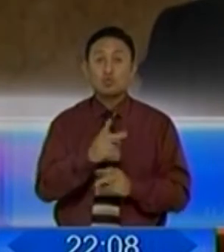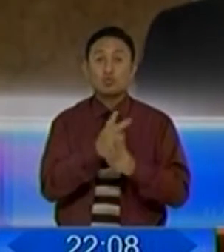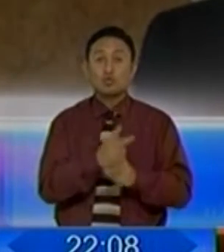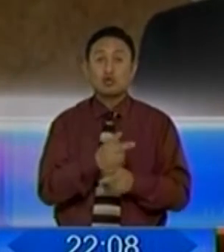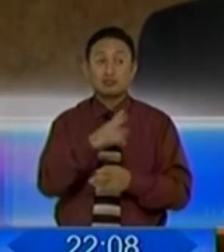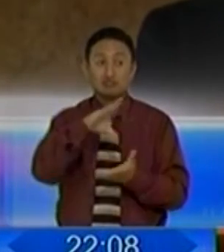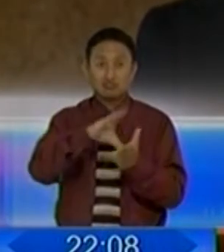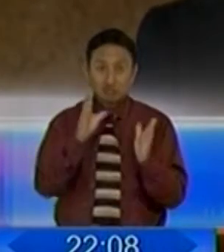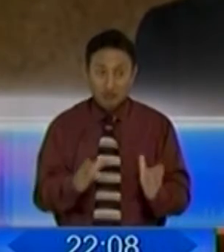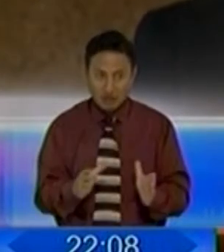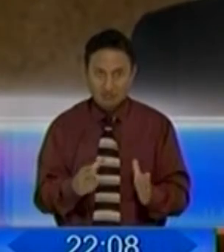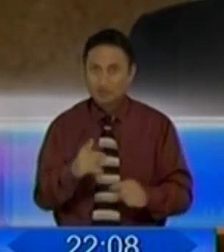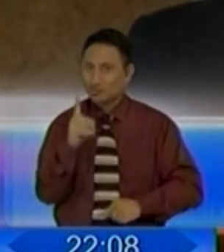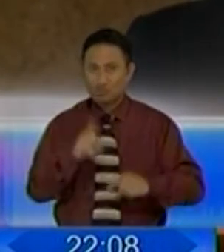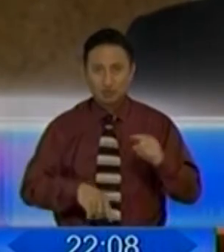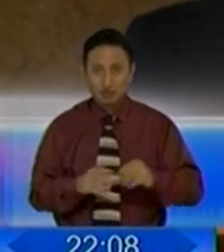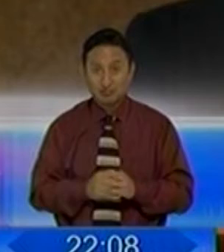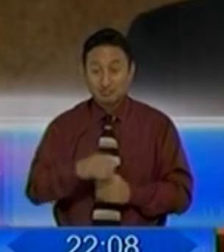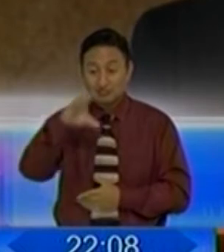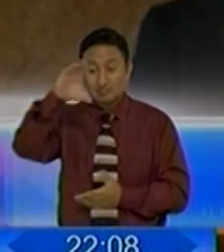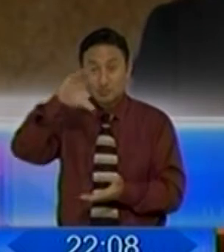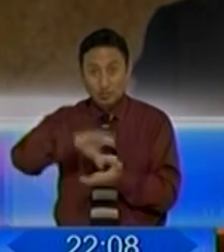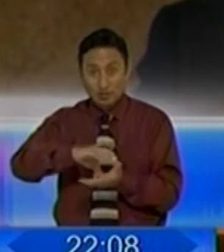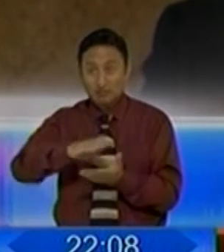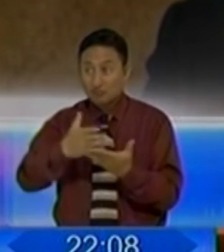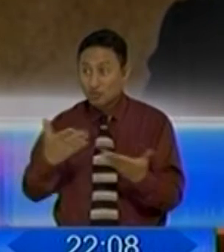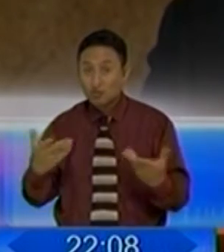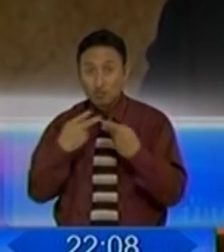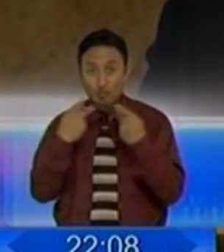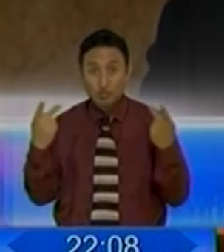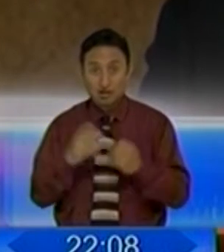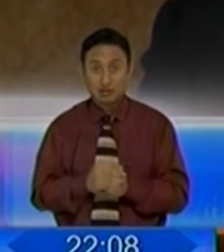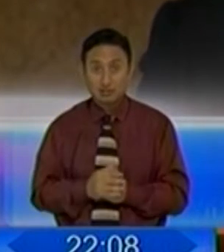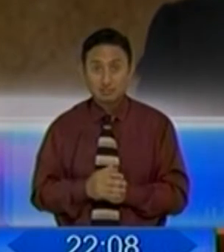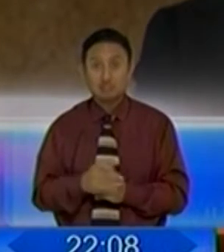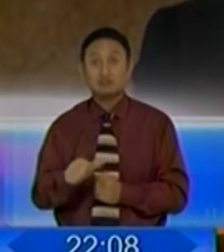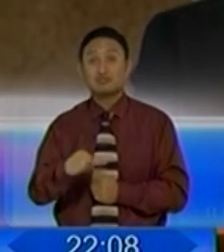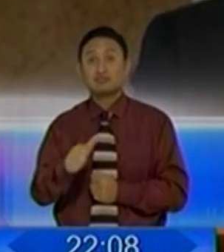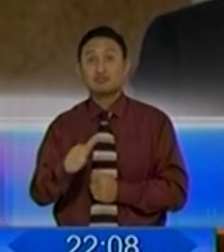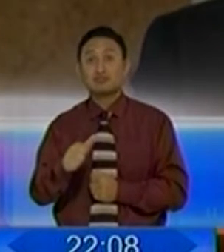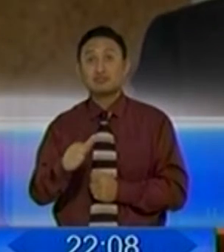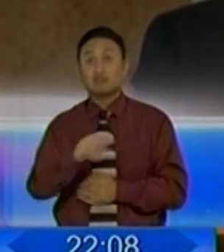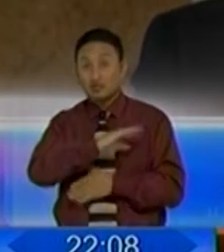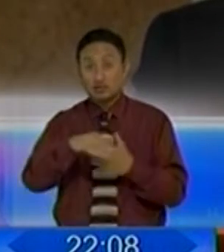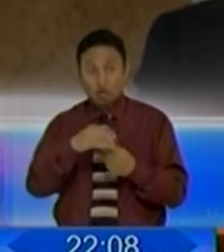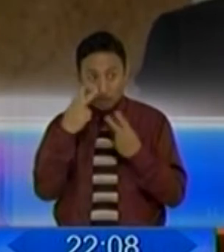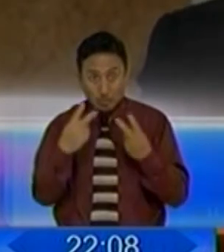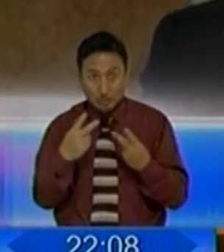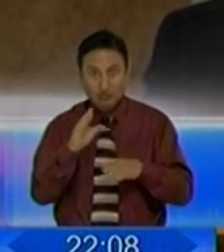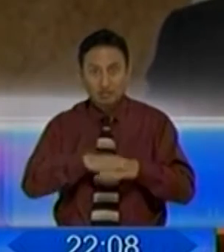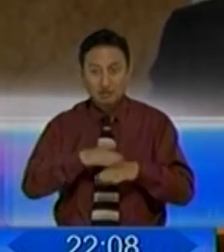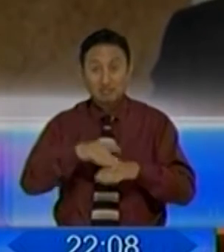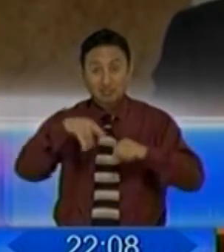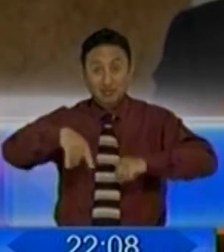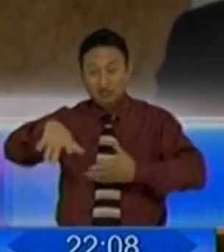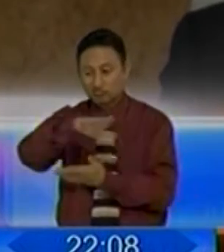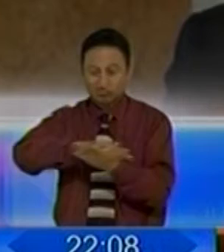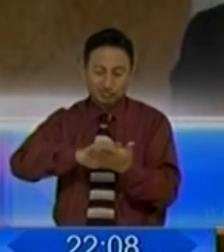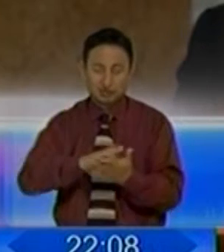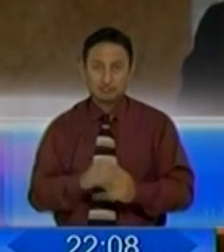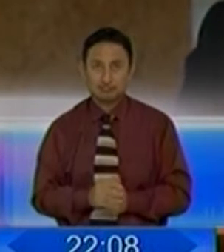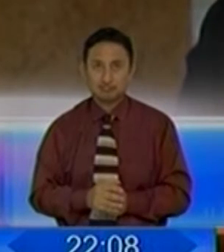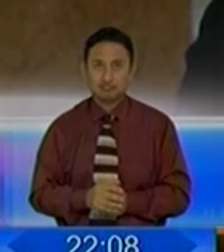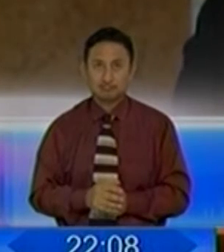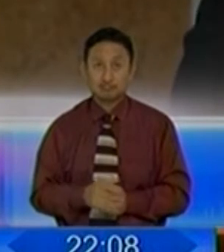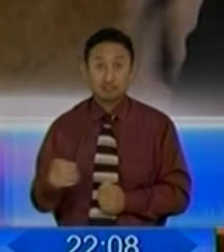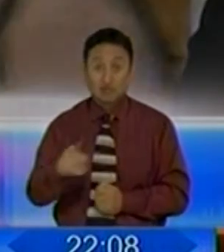de la ciudadanía, la ciudad, los bienes públicos, y todos vivimos lo que vivimos porque dejó caotizar la ciudad. ¿Pero pesará